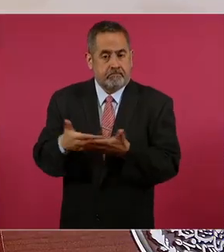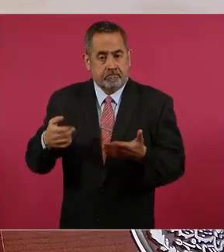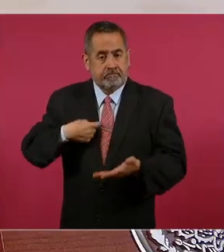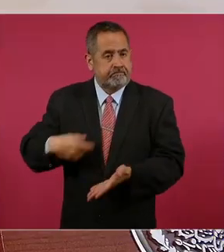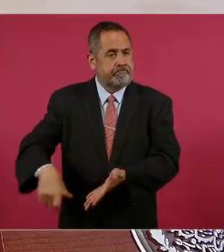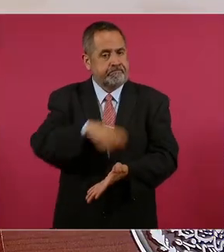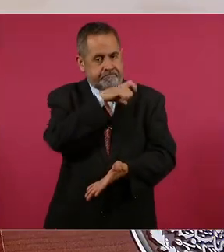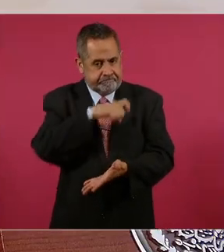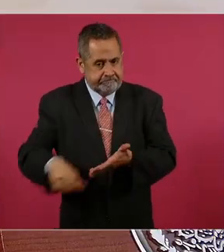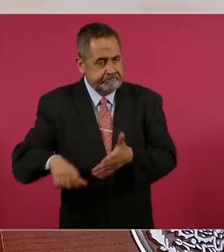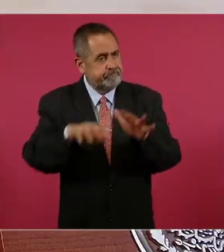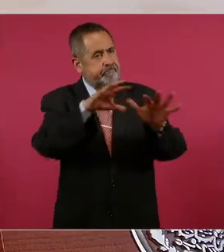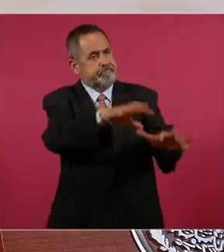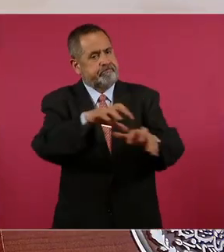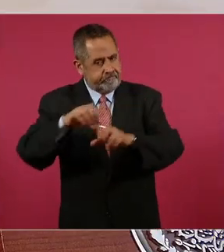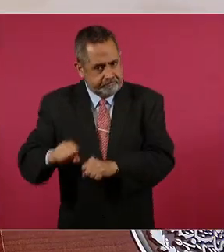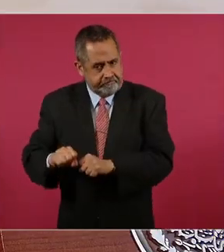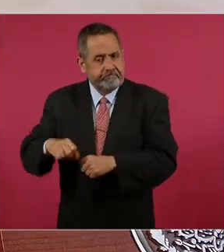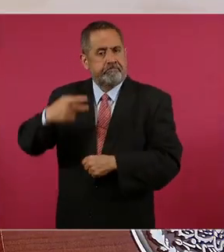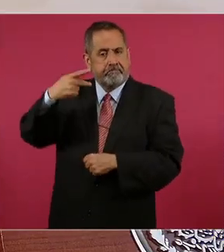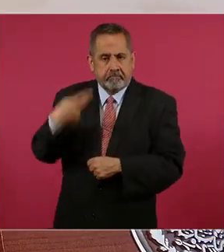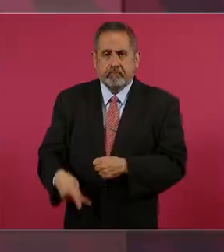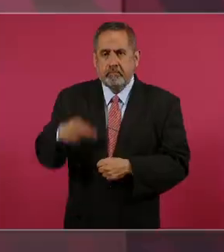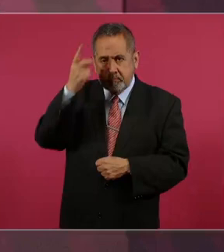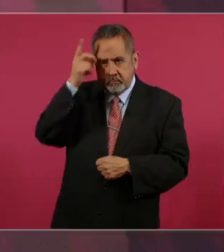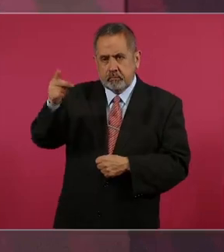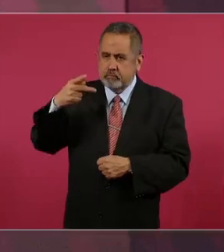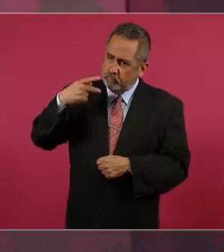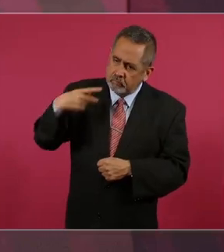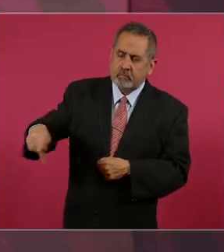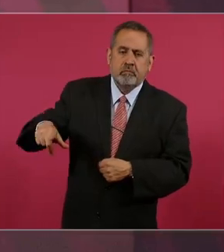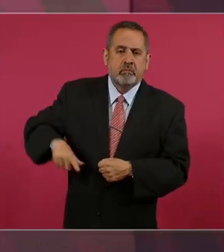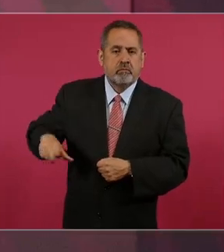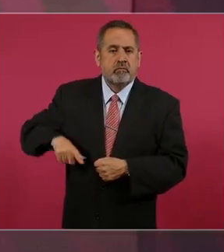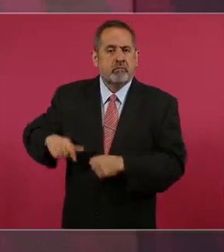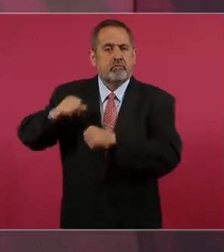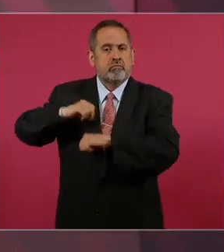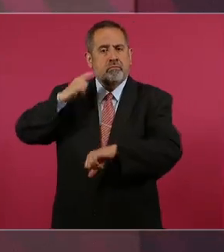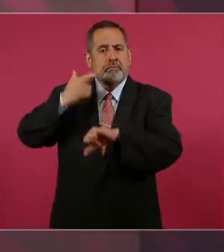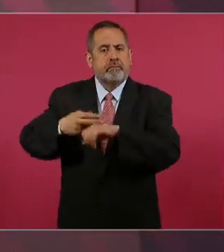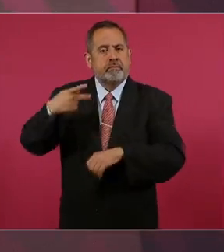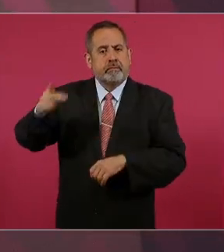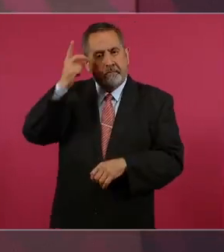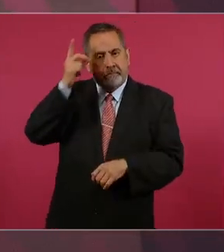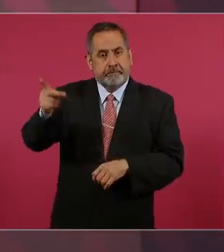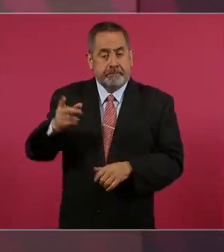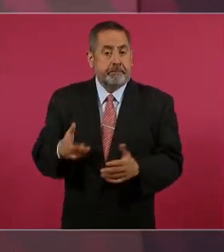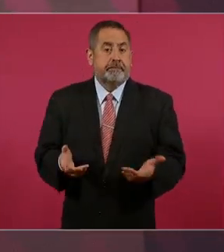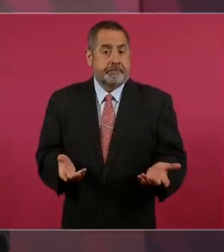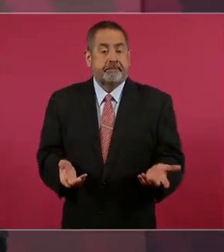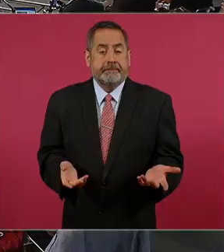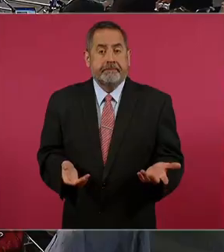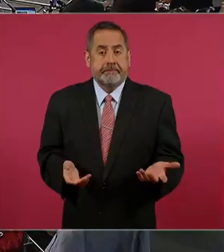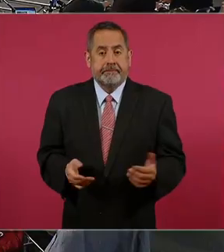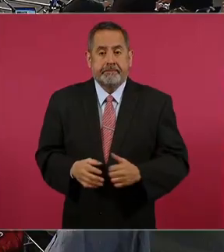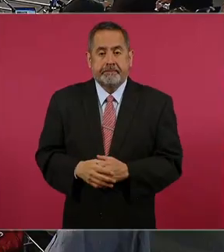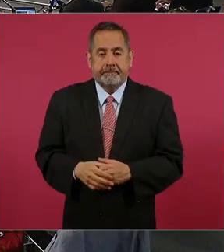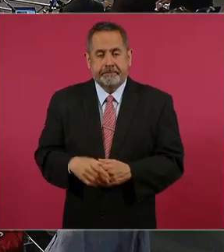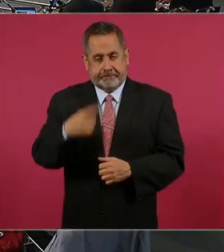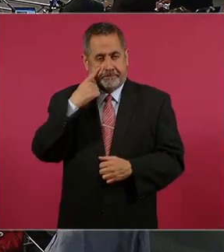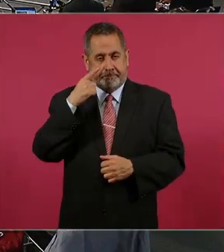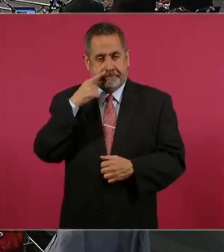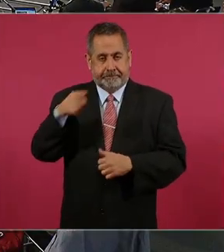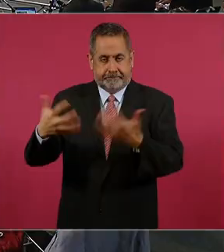para la nación recuperado bienes para la nación imagínense se deja esta